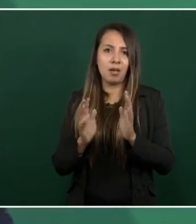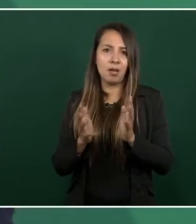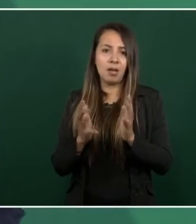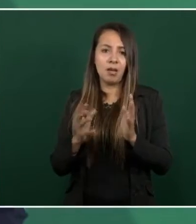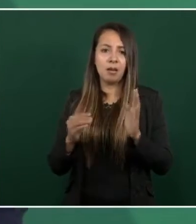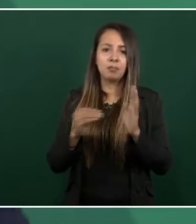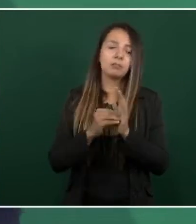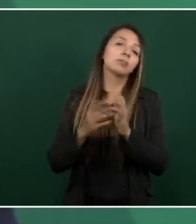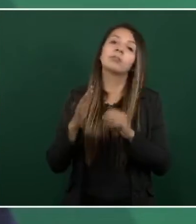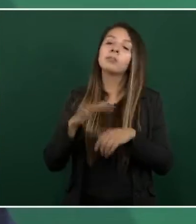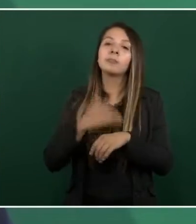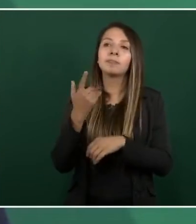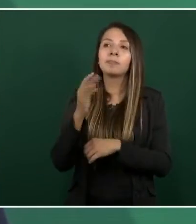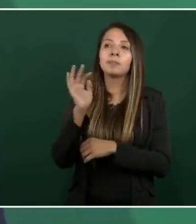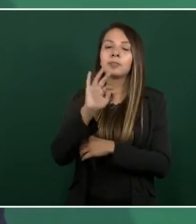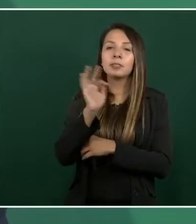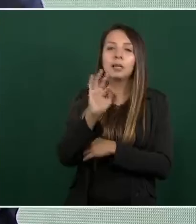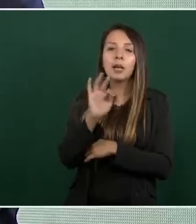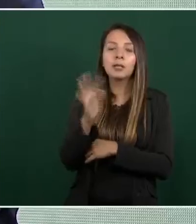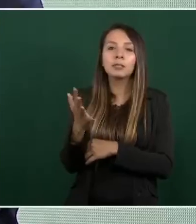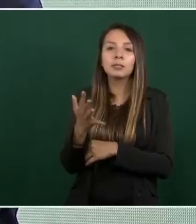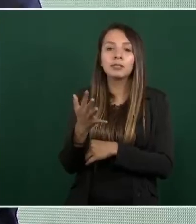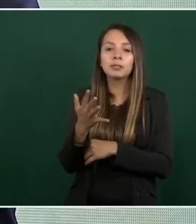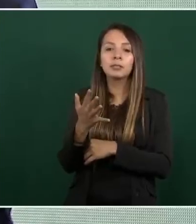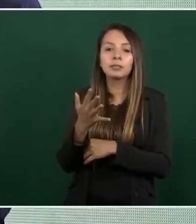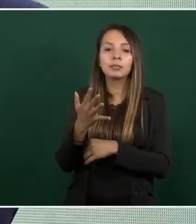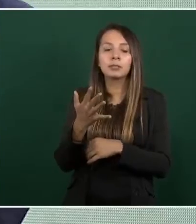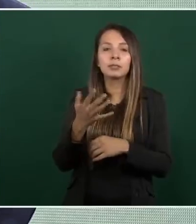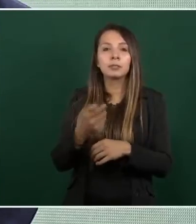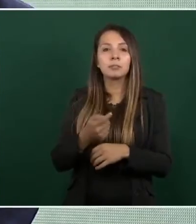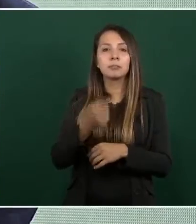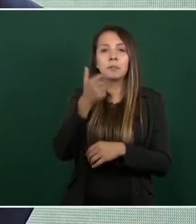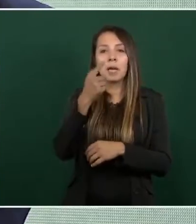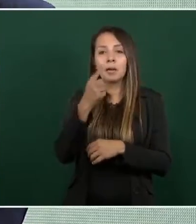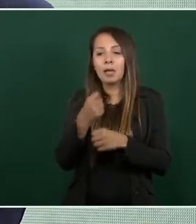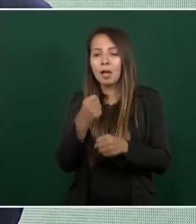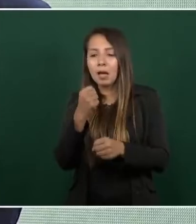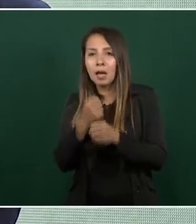porque a lo mejor el primer año, el segundo,